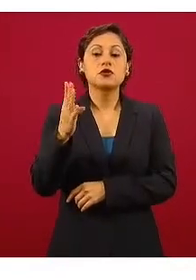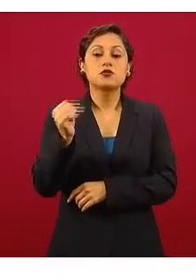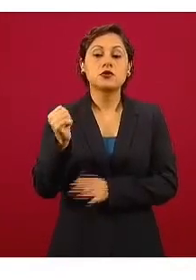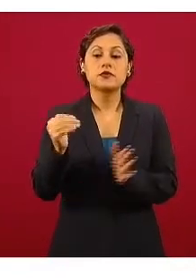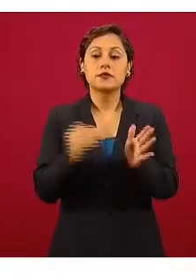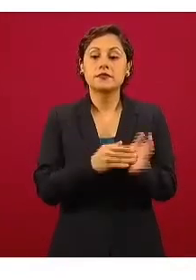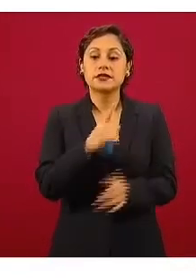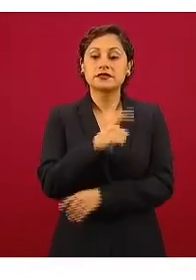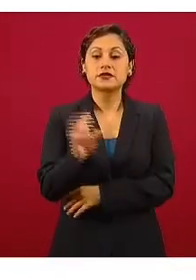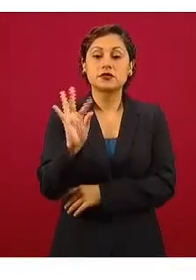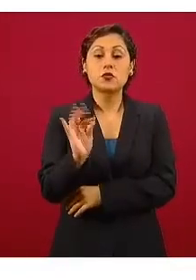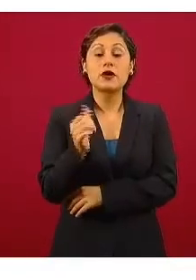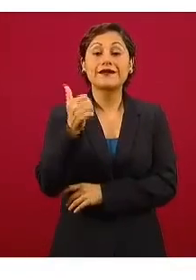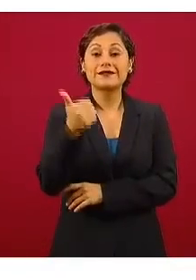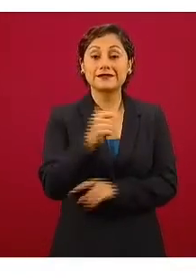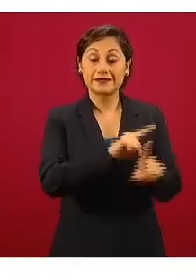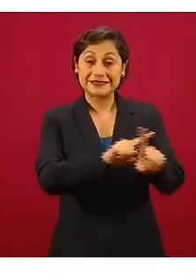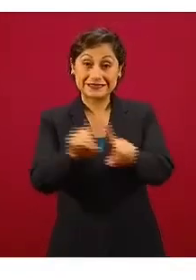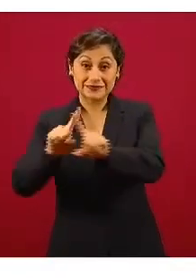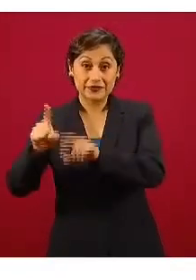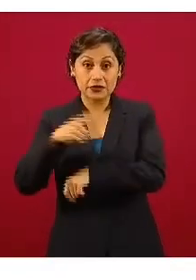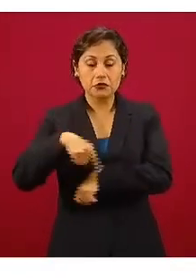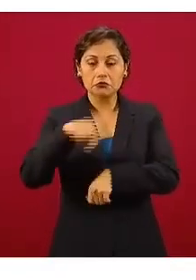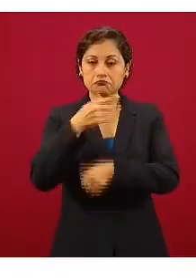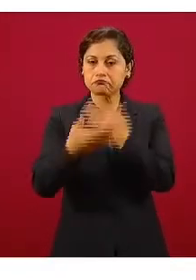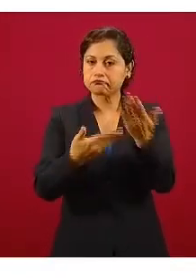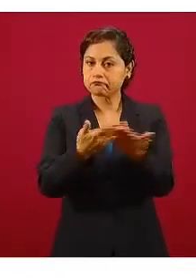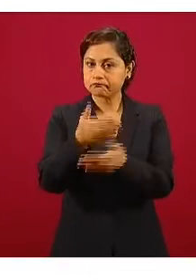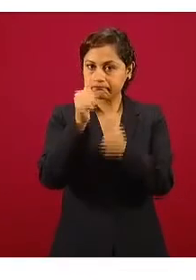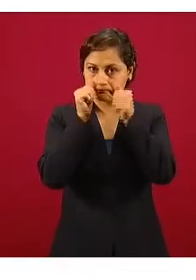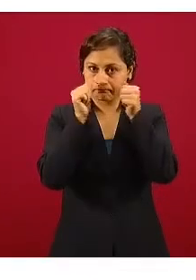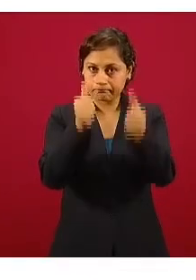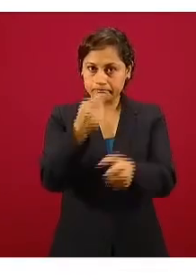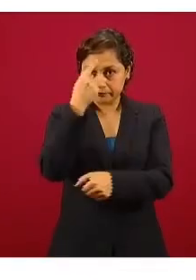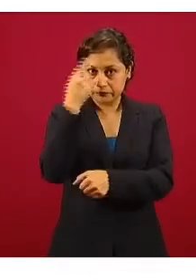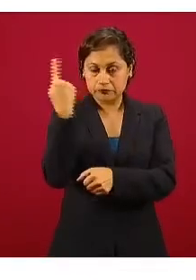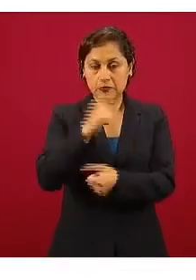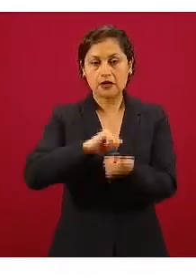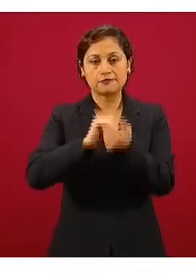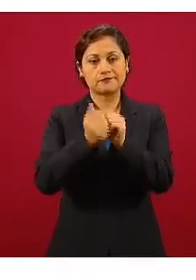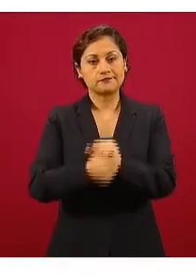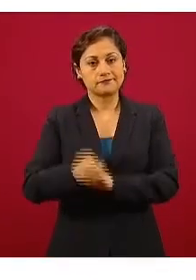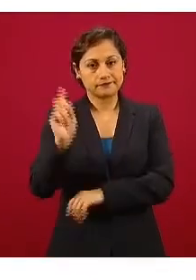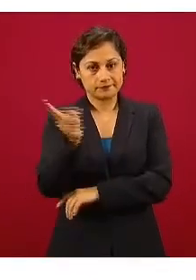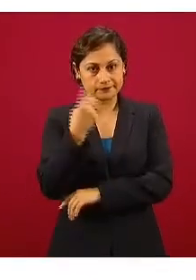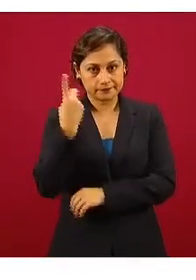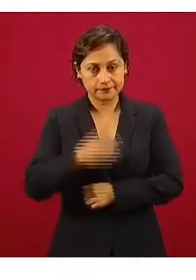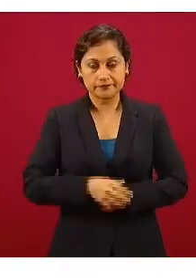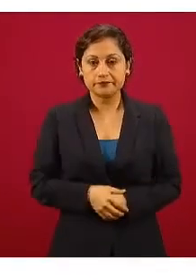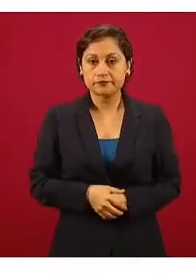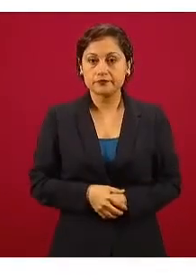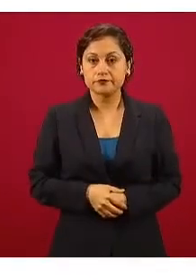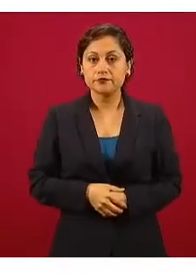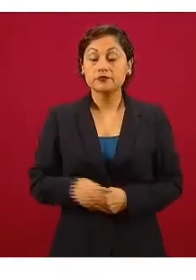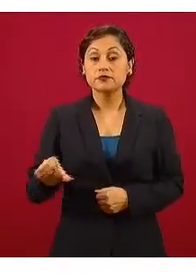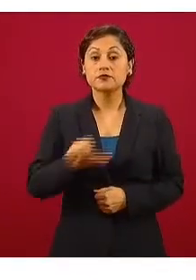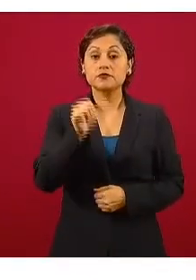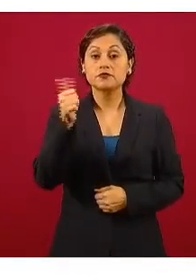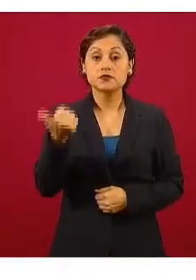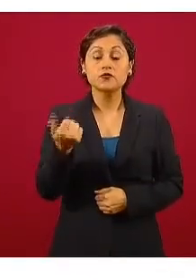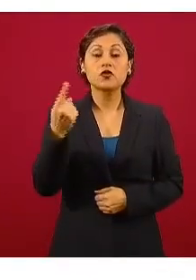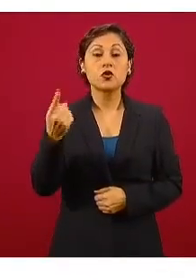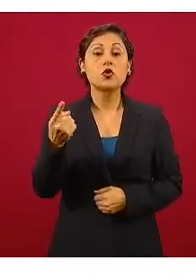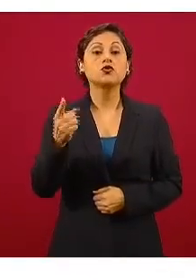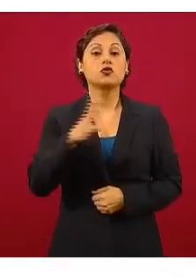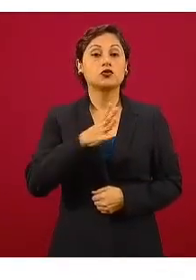19,146 Oxxos para atender la entrega de las remesas. Mientras que los que ofrecen un seguro contra robos,